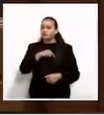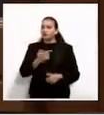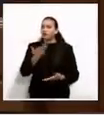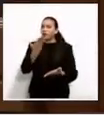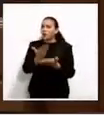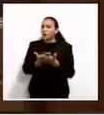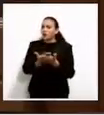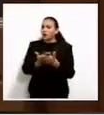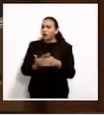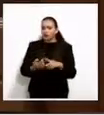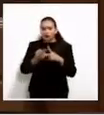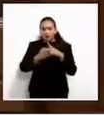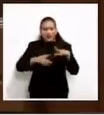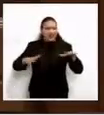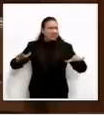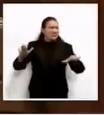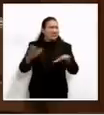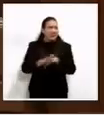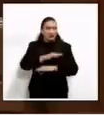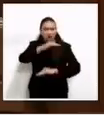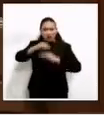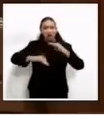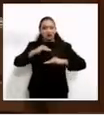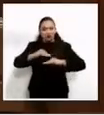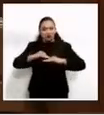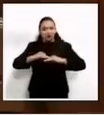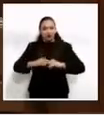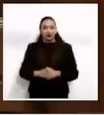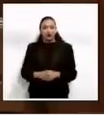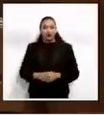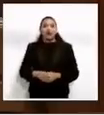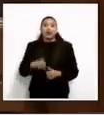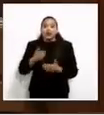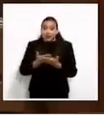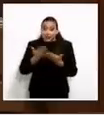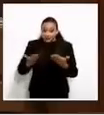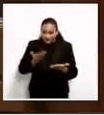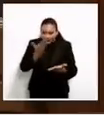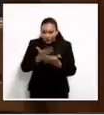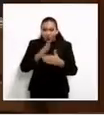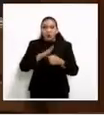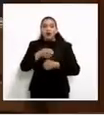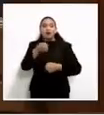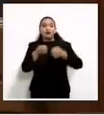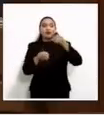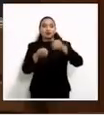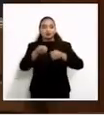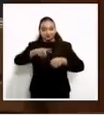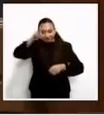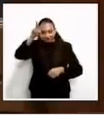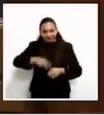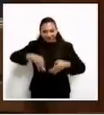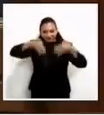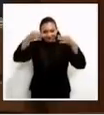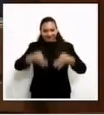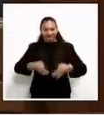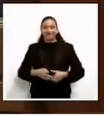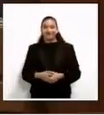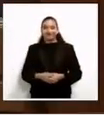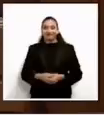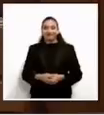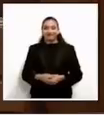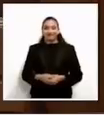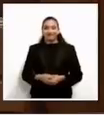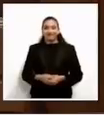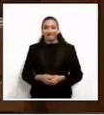de que su propia incompetencia e incapacidad les está llevando a la